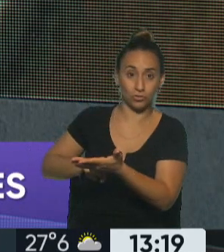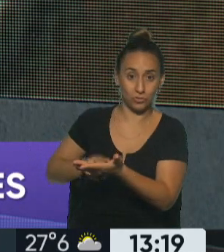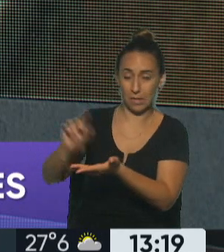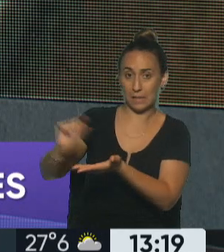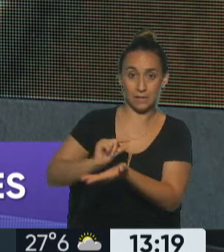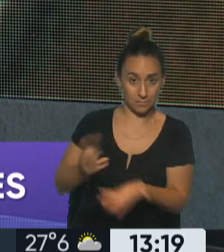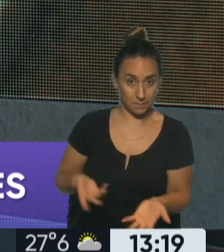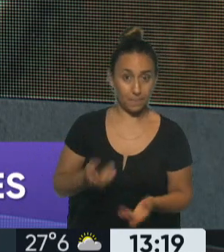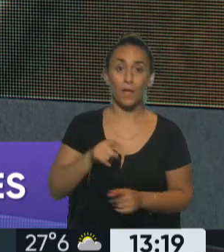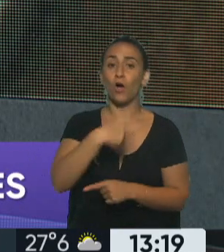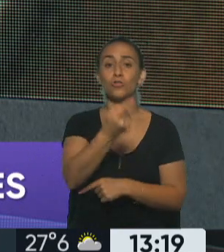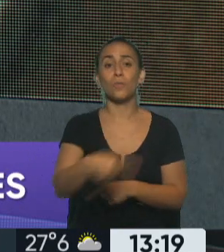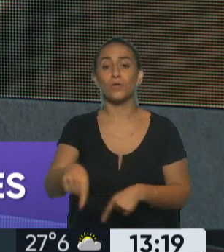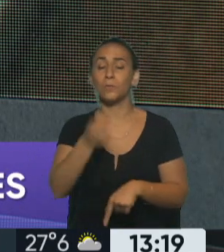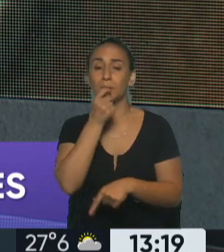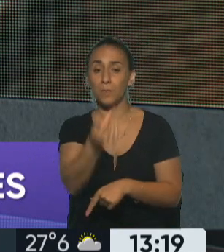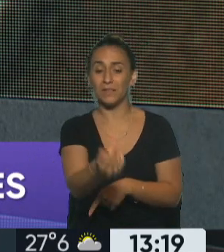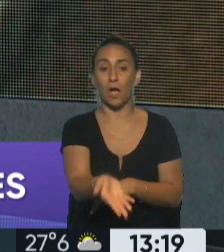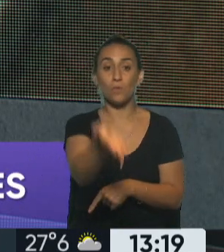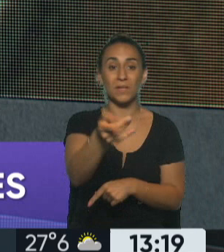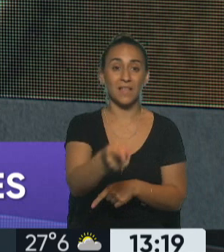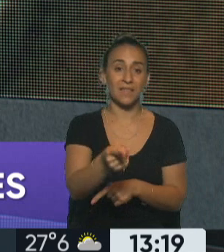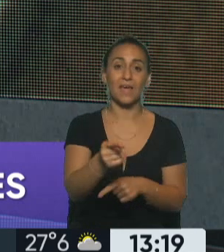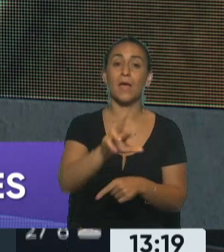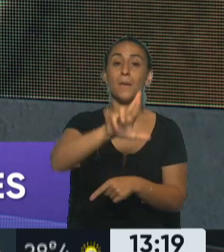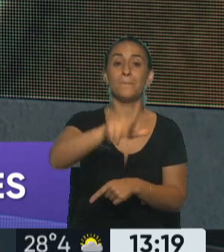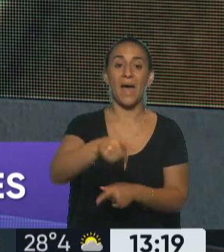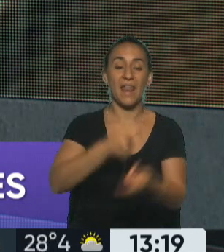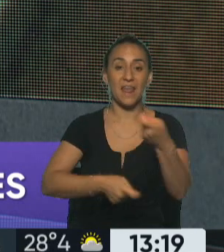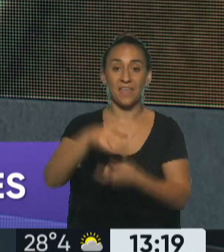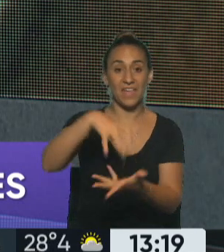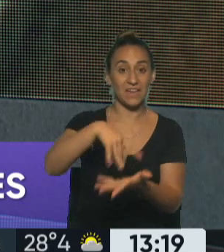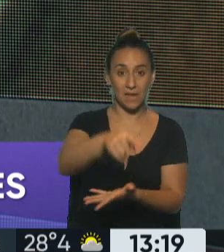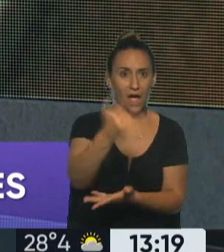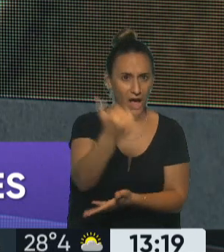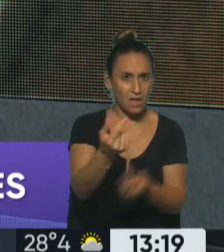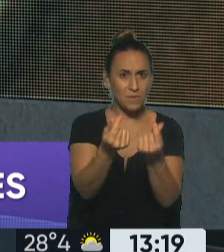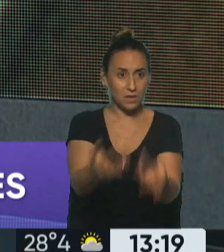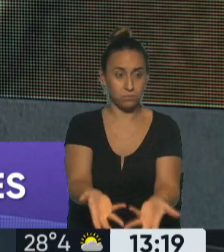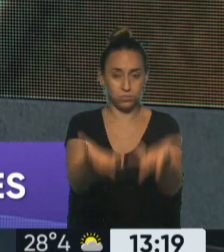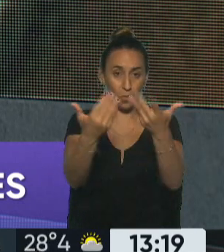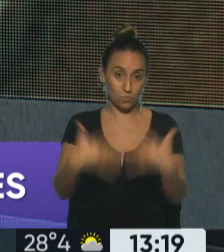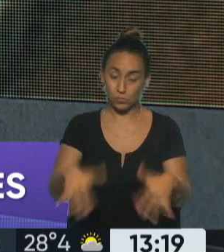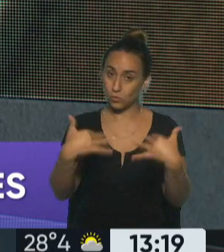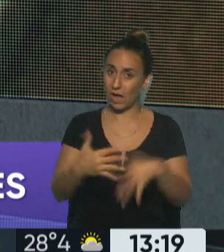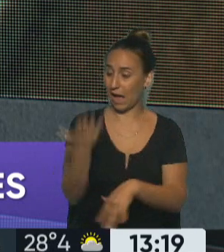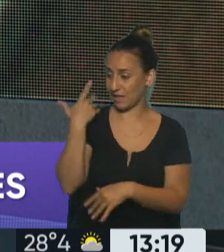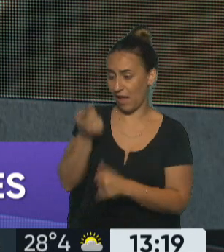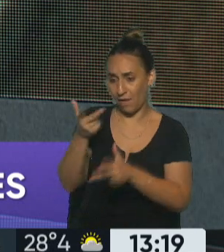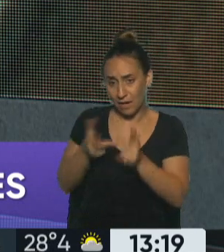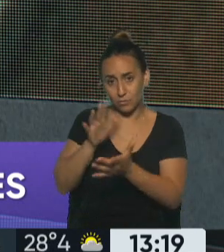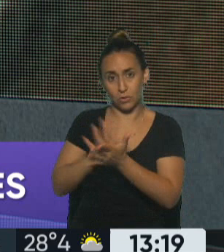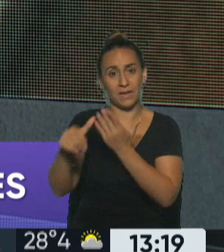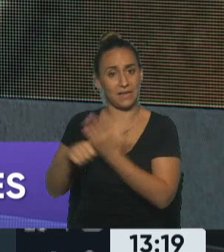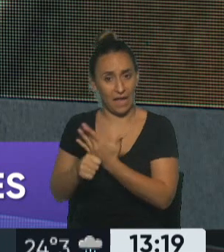otros productos el caso por ejemplo de los productos en las panaderías y ya hay mucha atención hablábamos hace un rato de la carne hablamos de cómo